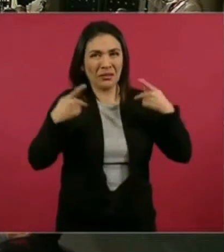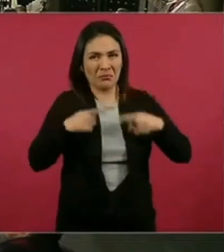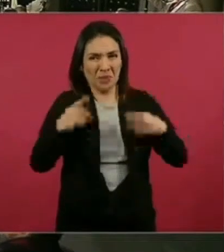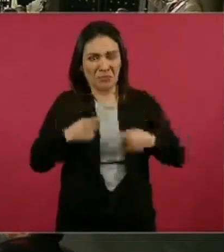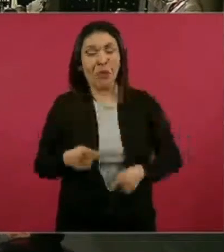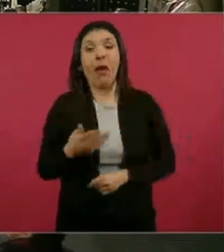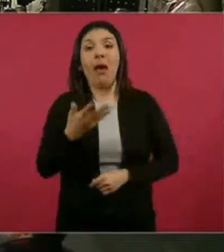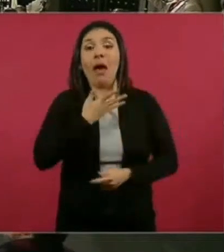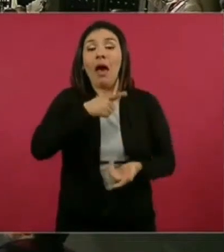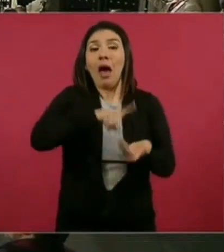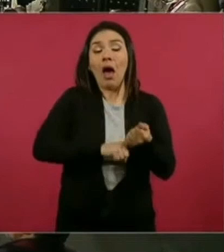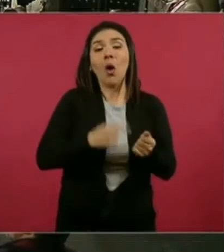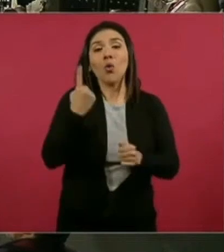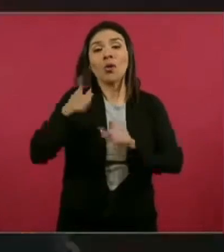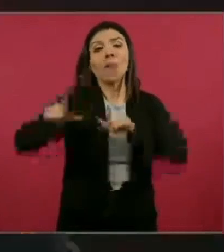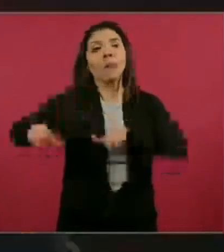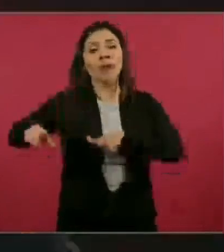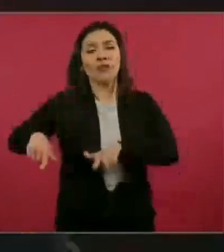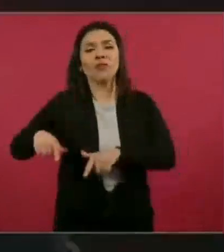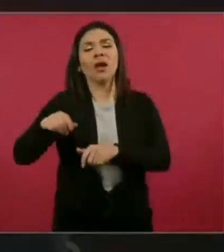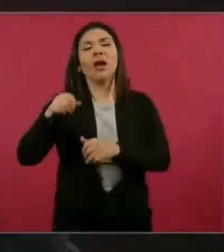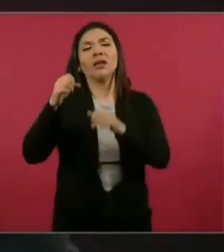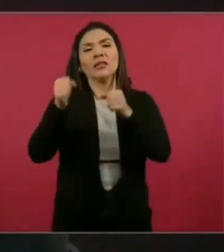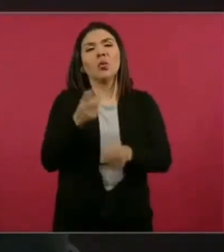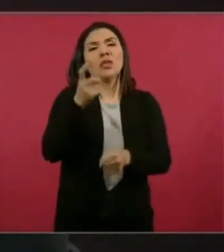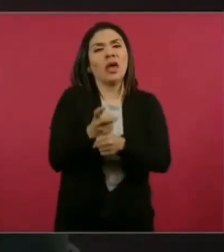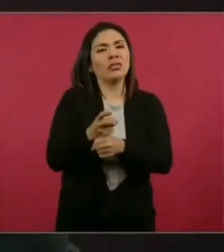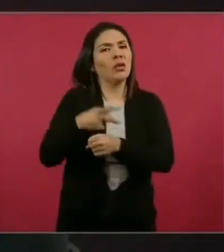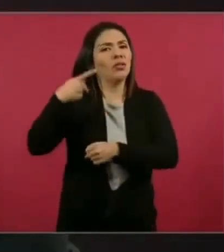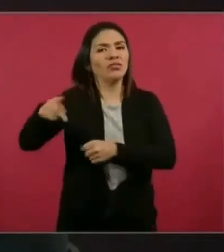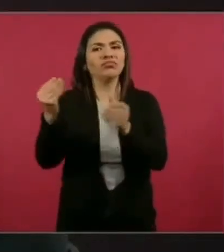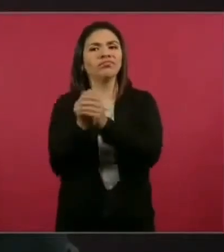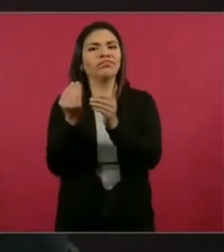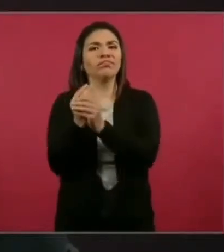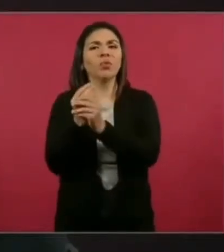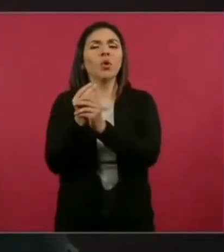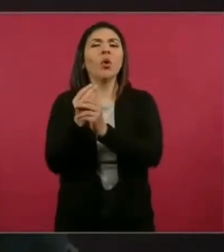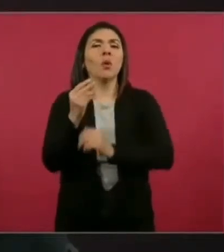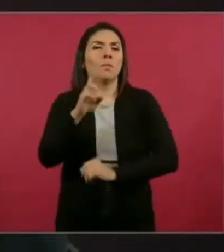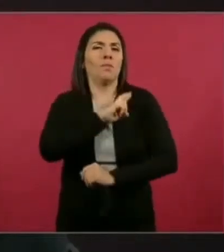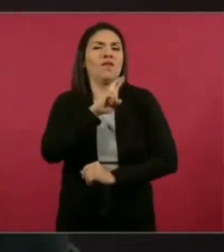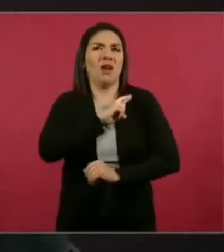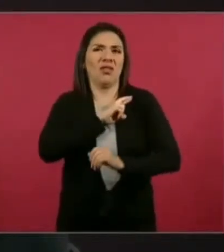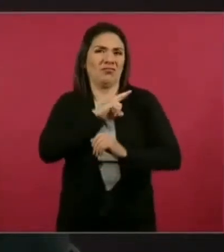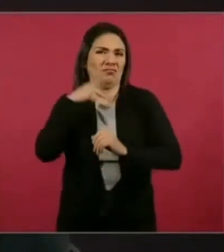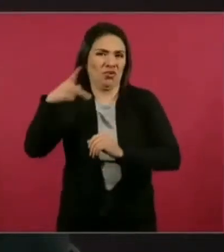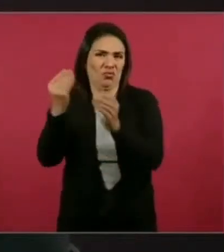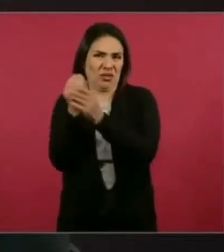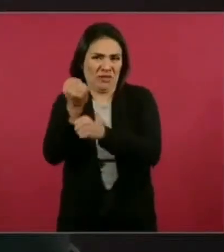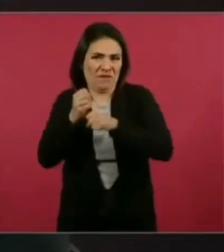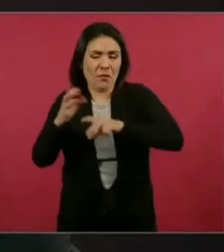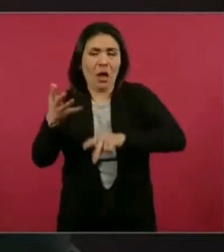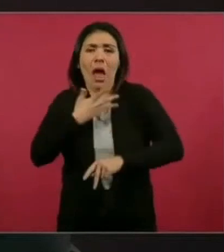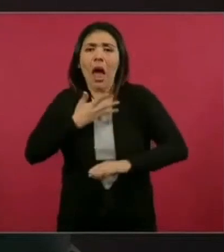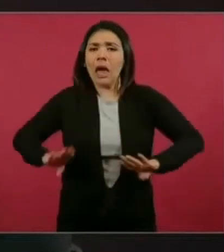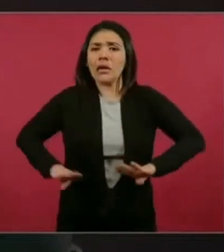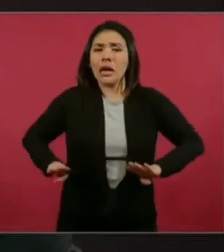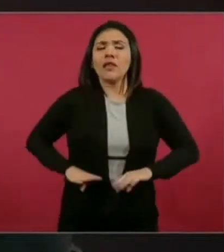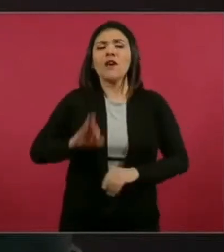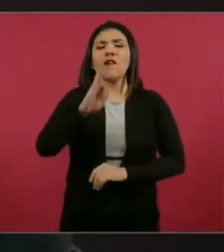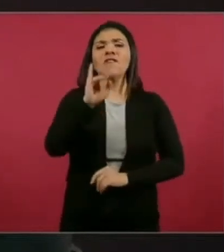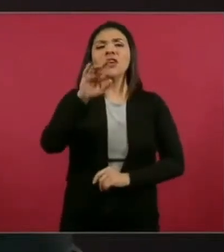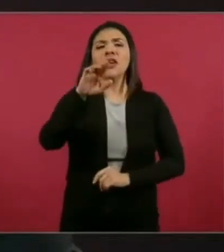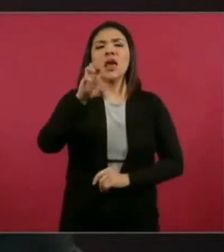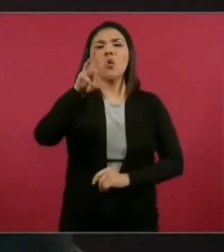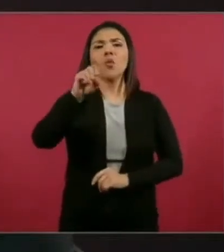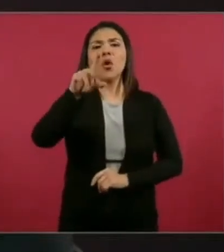Cuenta con una plataforma de seguridad en una nube privada que cuenta con las siguientes características: servicio de firewall